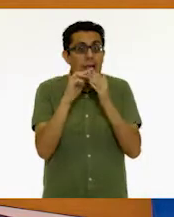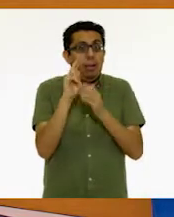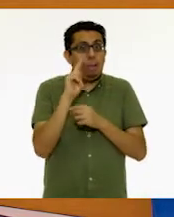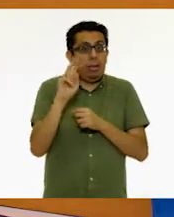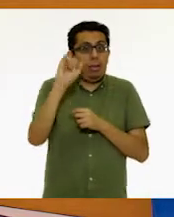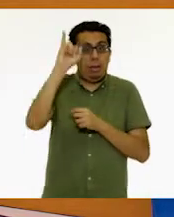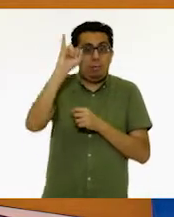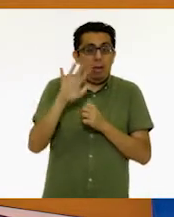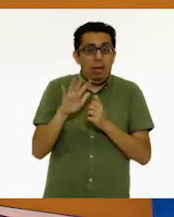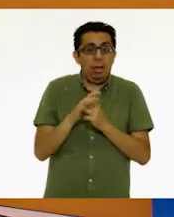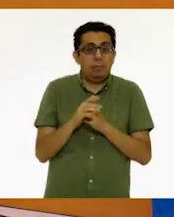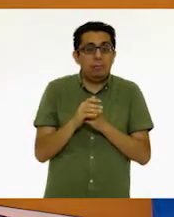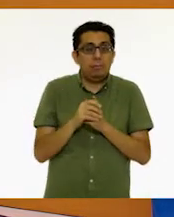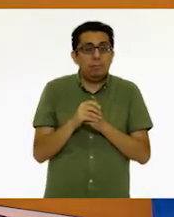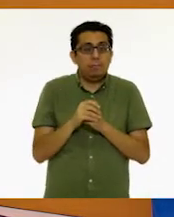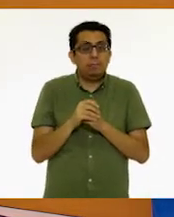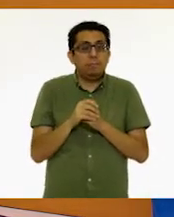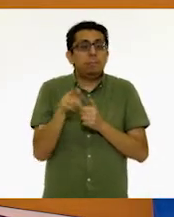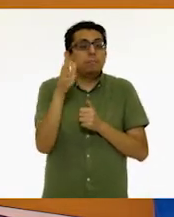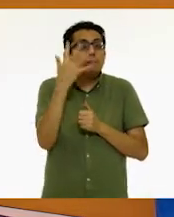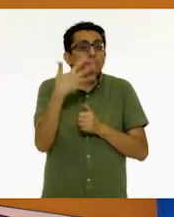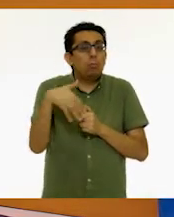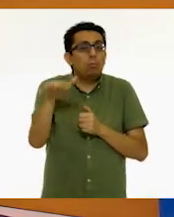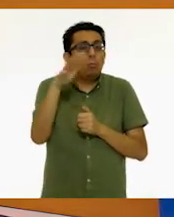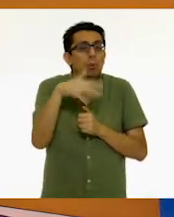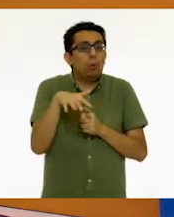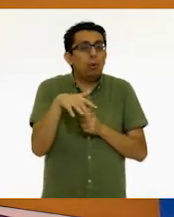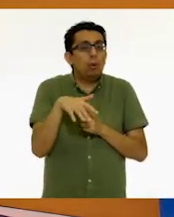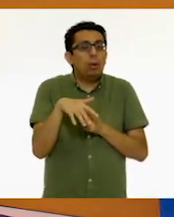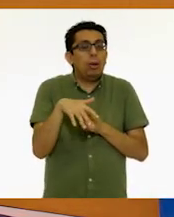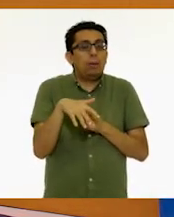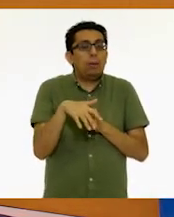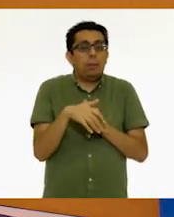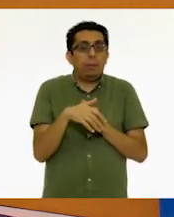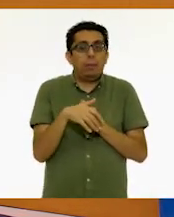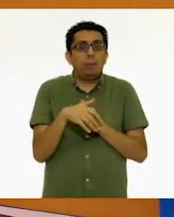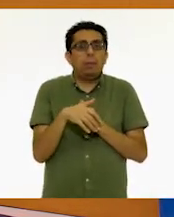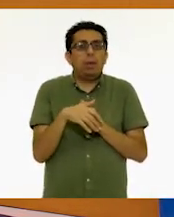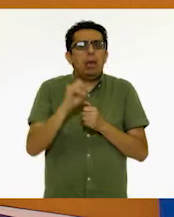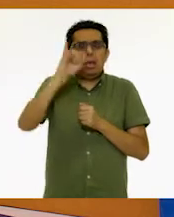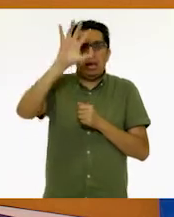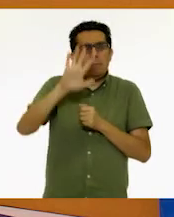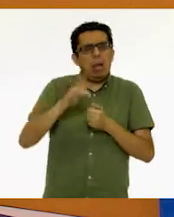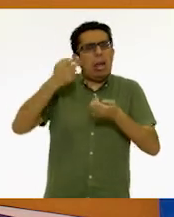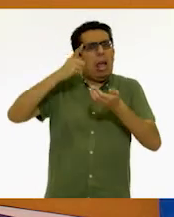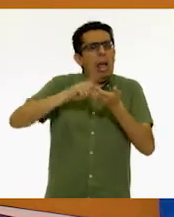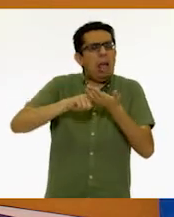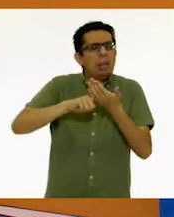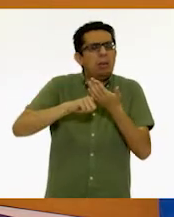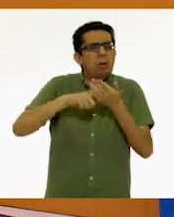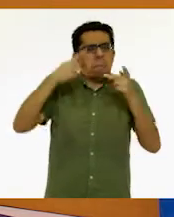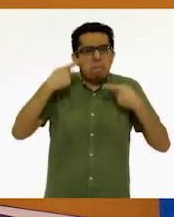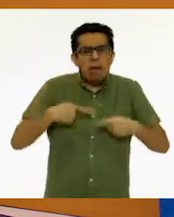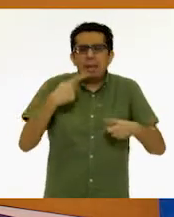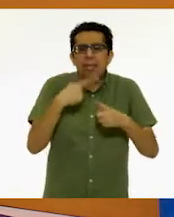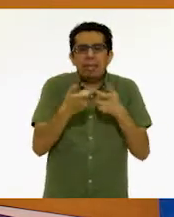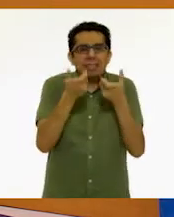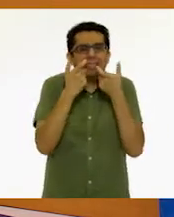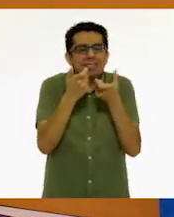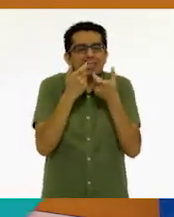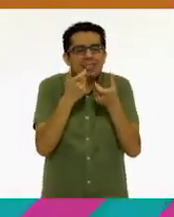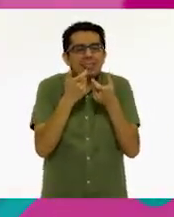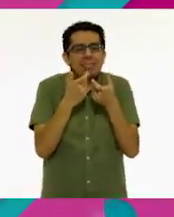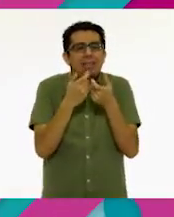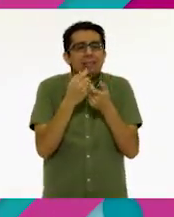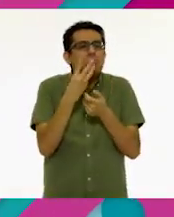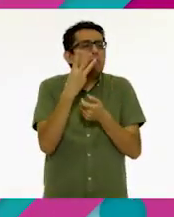imagen, uh-huh, y busquen quién de los personajes que está en esa imagen se está riendo. A ver, le damos 3 segunditos y tú también los buscas,